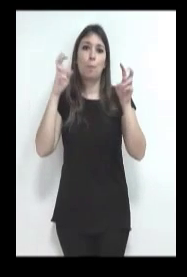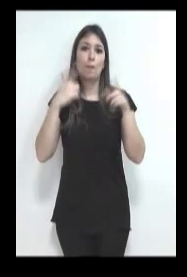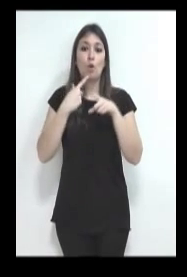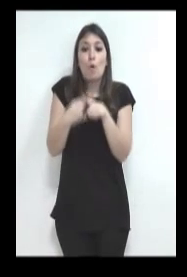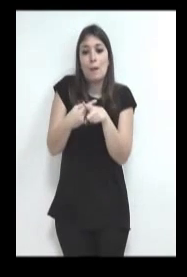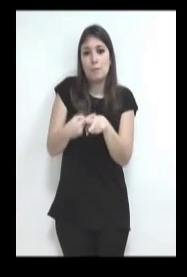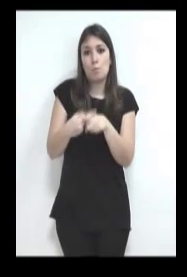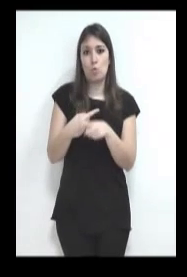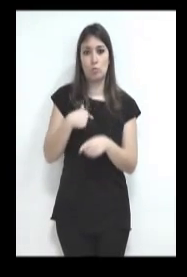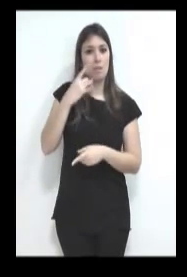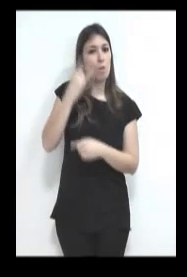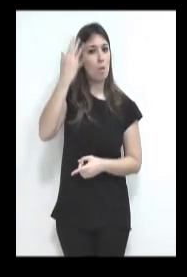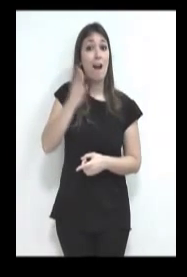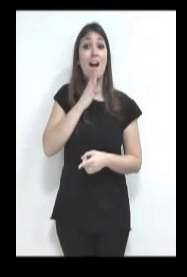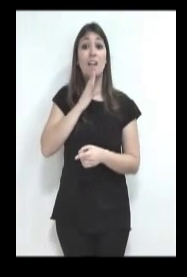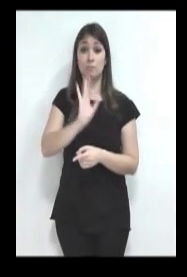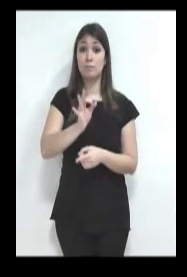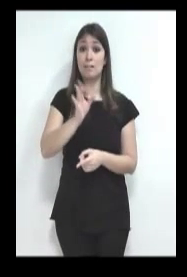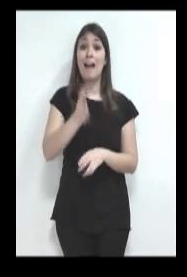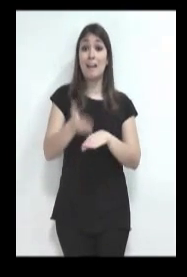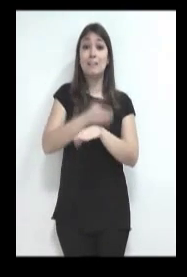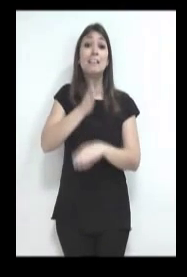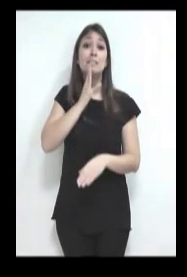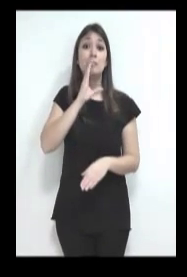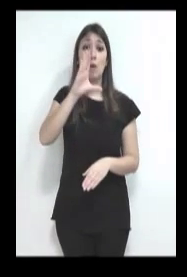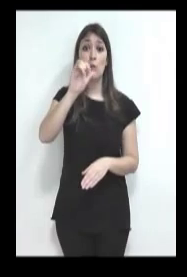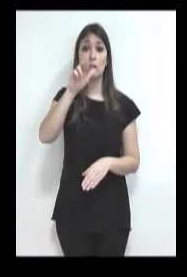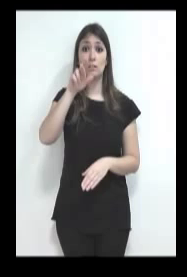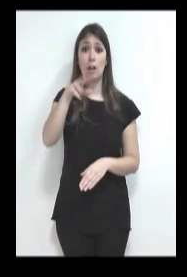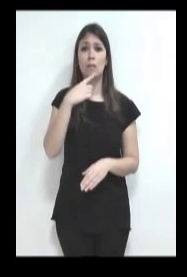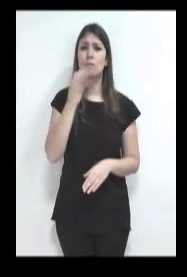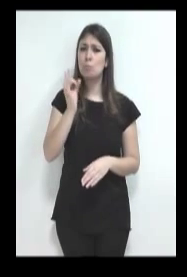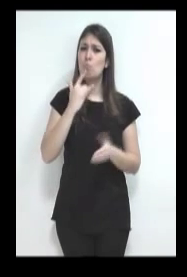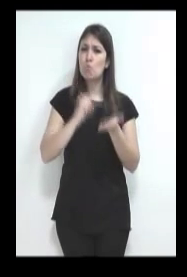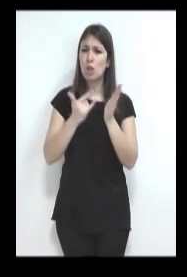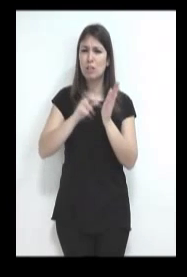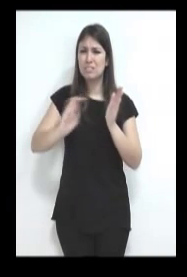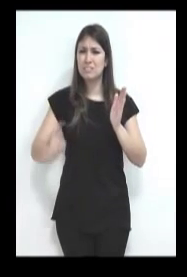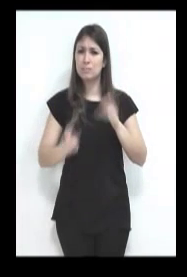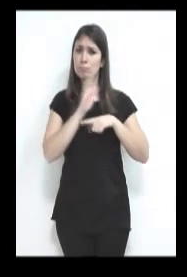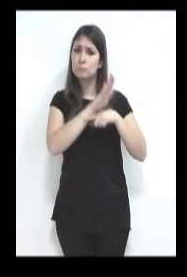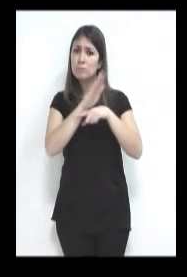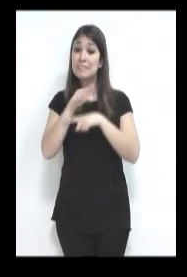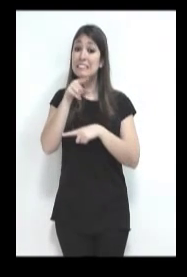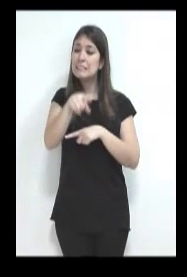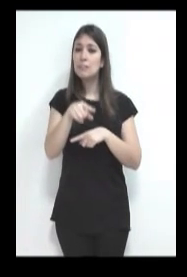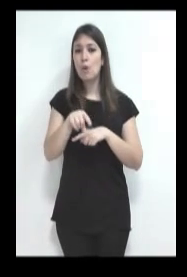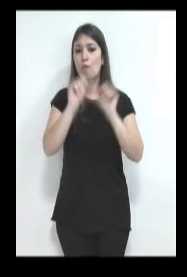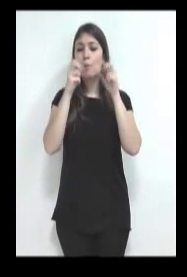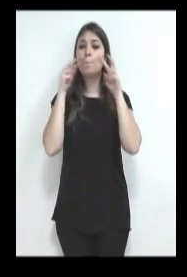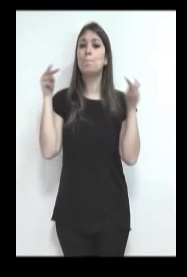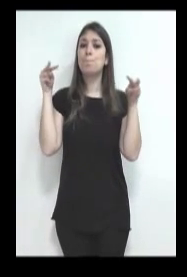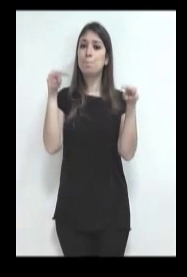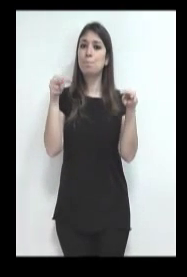compartimos esa idea que plantea César, ¿no?, de que se están presentando una serie de proyectos que tienen una